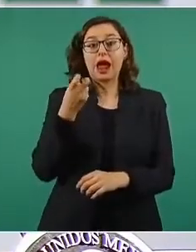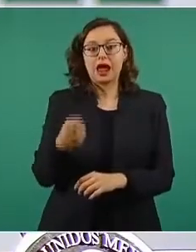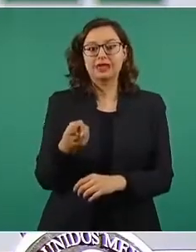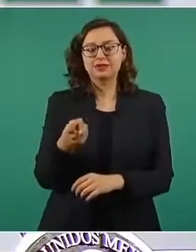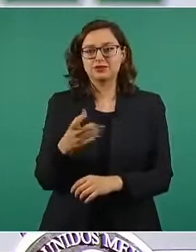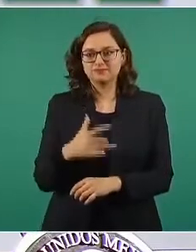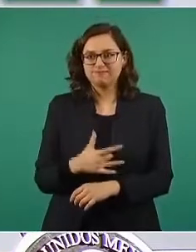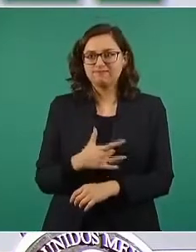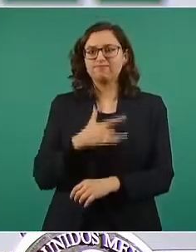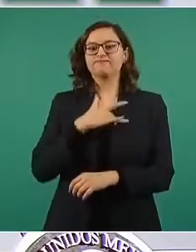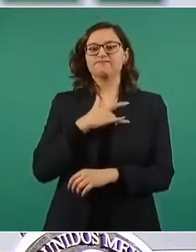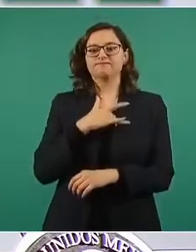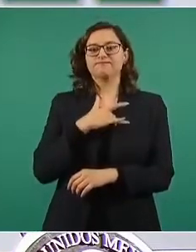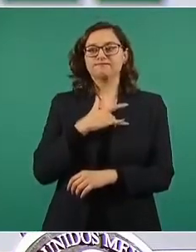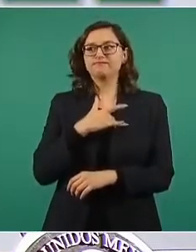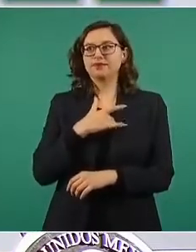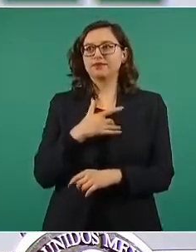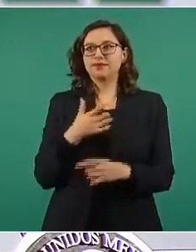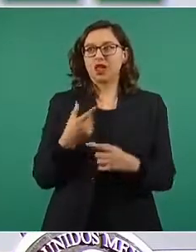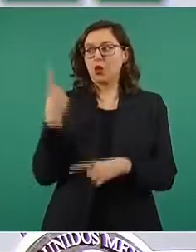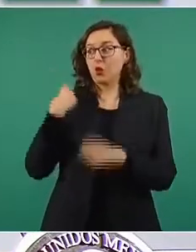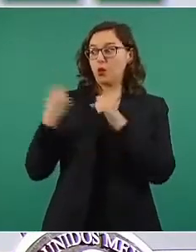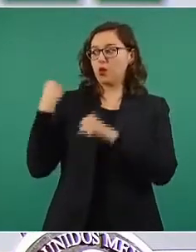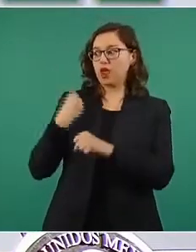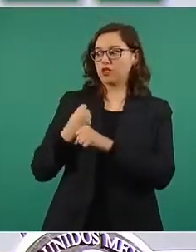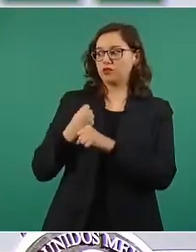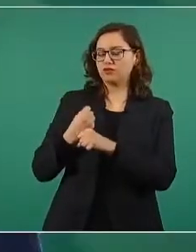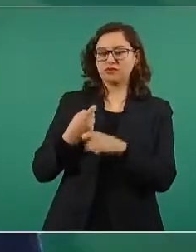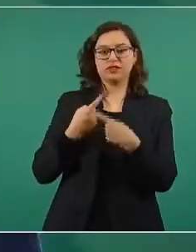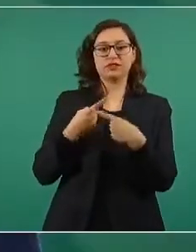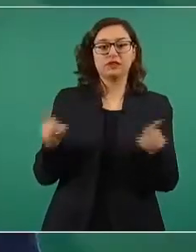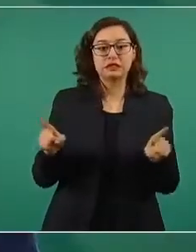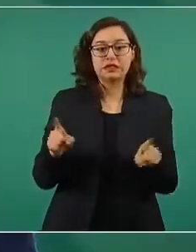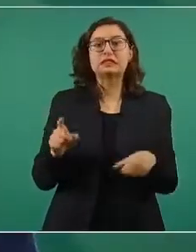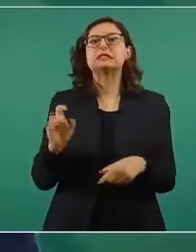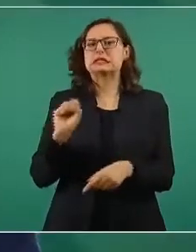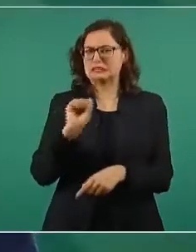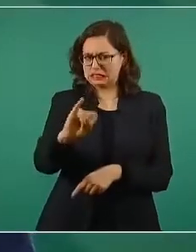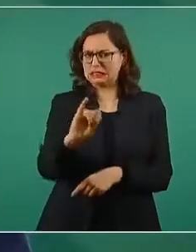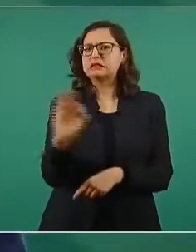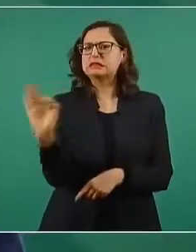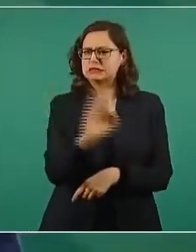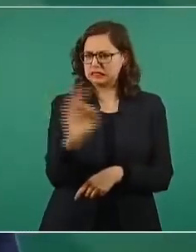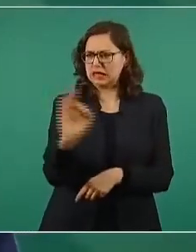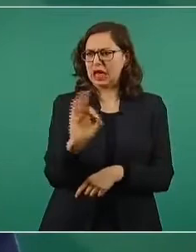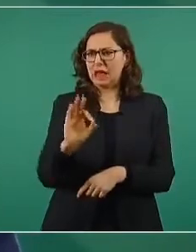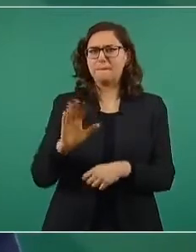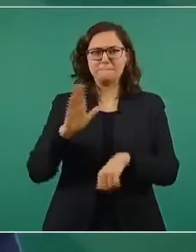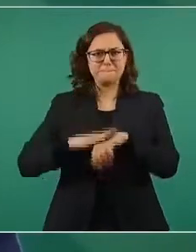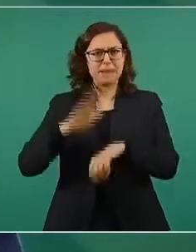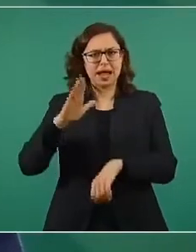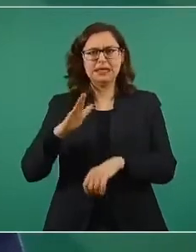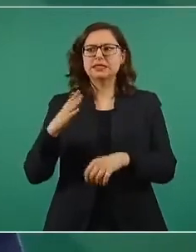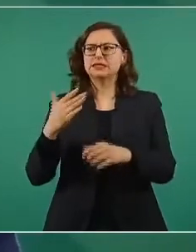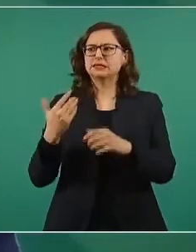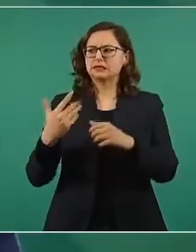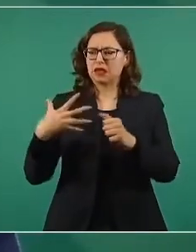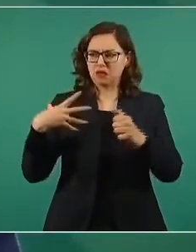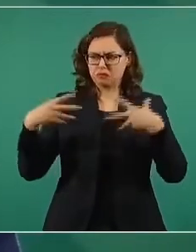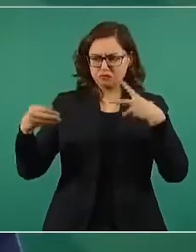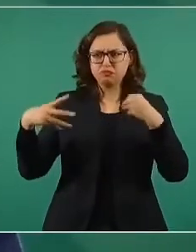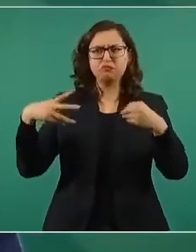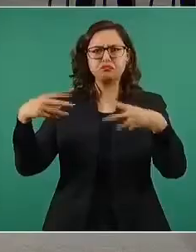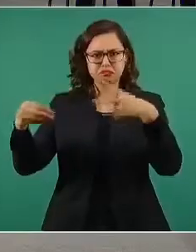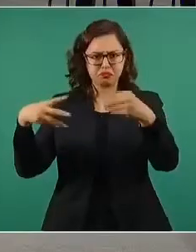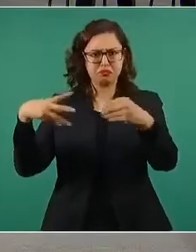genera una discrepancia importante, aun cuando aumenten los casos nuevos, no aumenta sustancialmente o con la misma intensidad